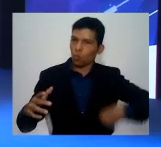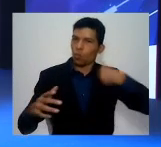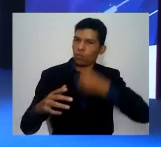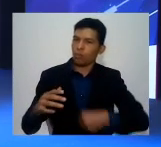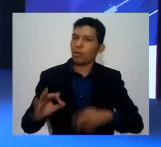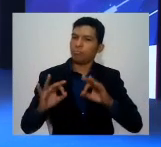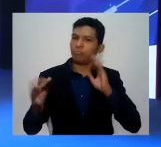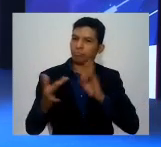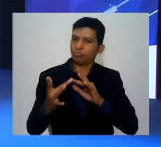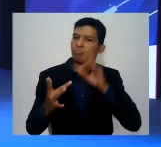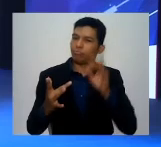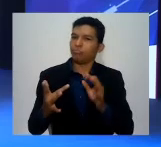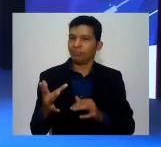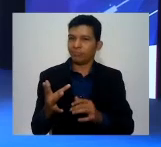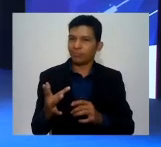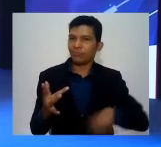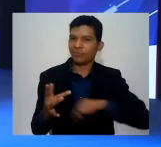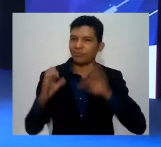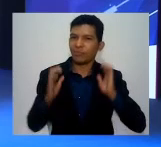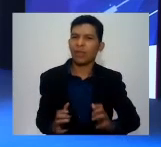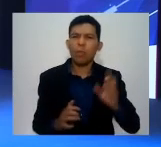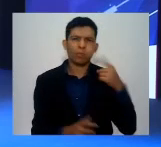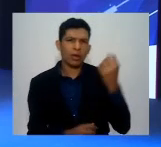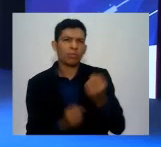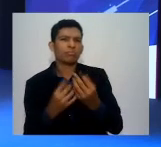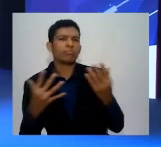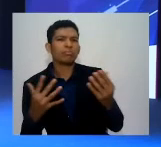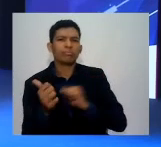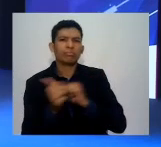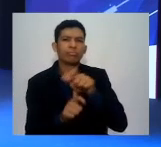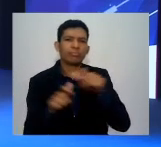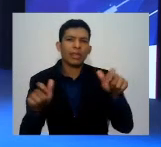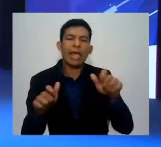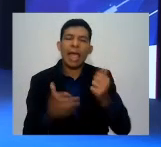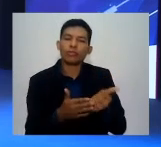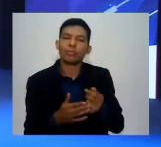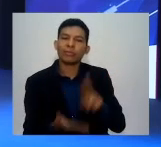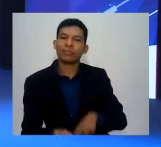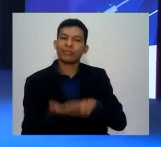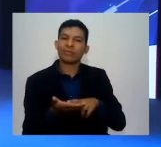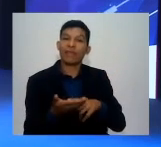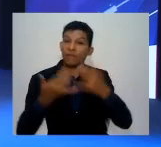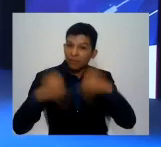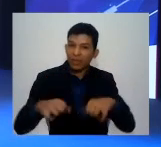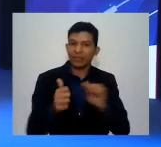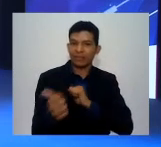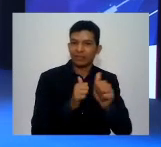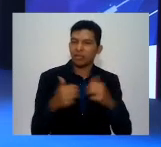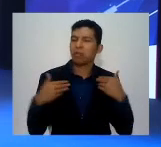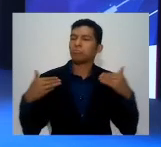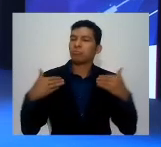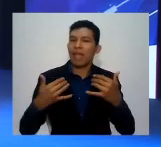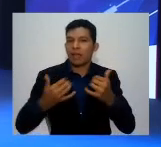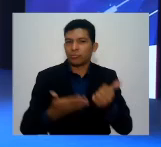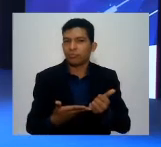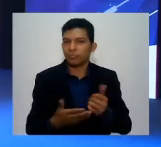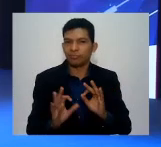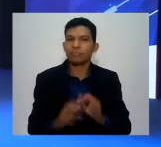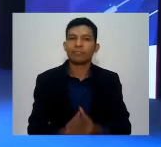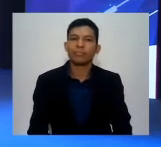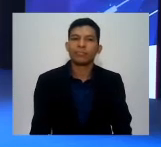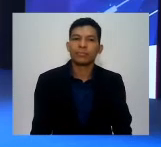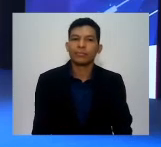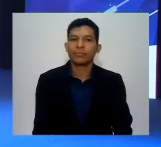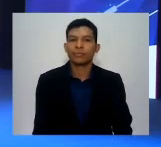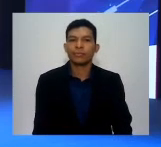ingeniería biomédica. Ese grupo de investigación a veces no, pues siempre estamos trabajando con el área de rehabilitación. Uno de los trabajos que hicieron algunos